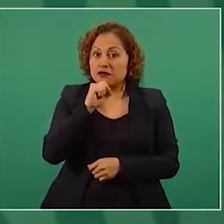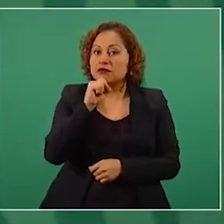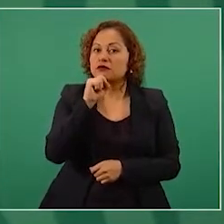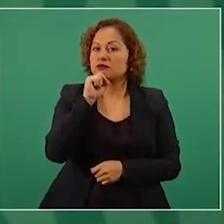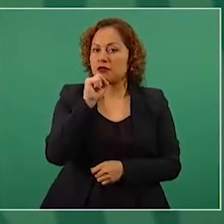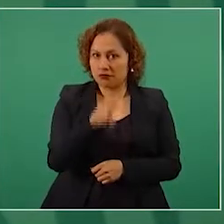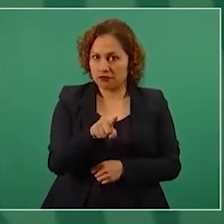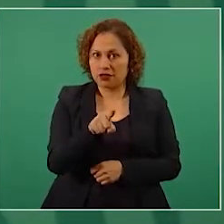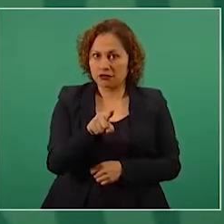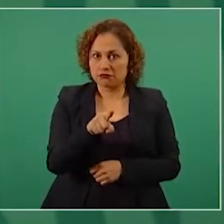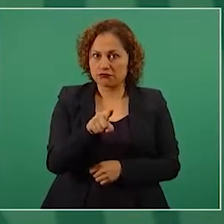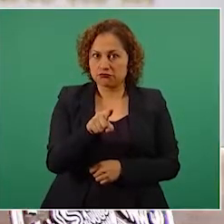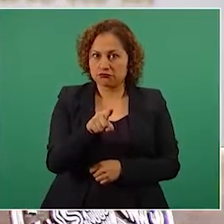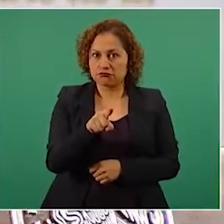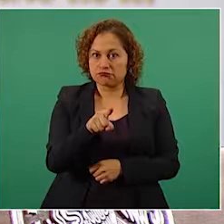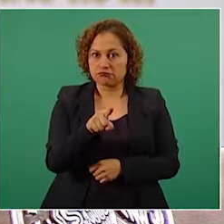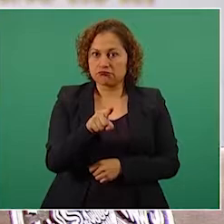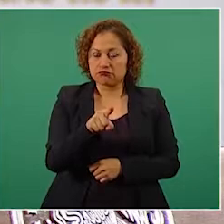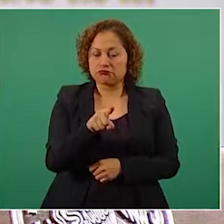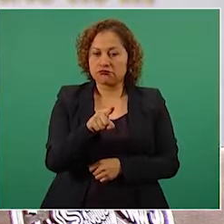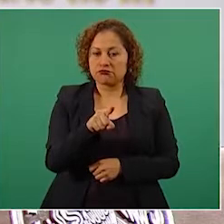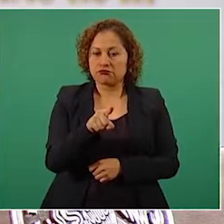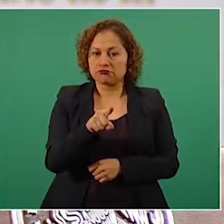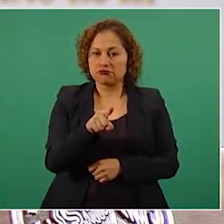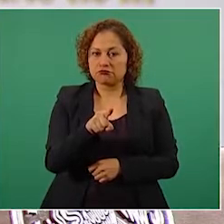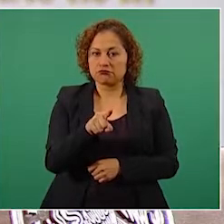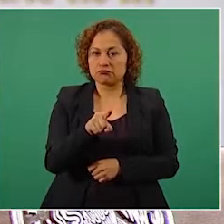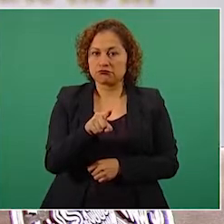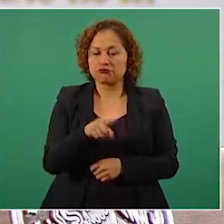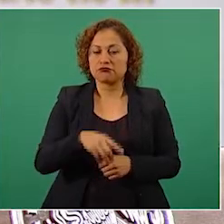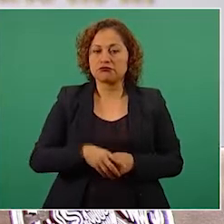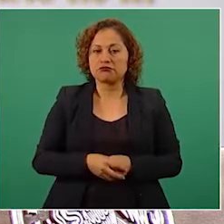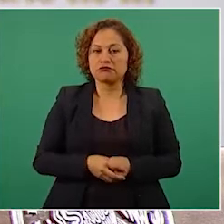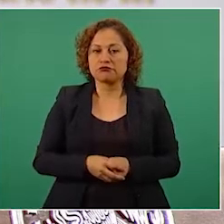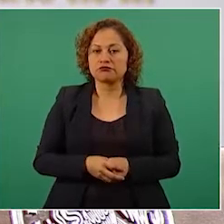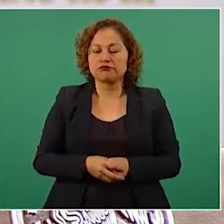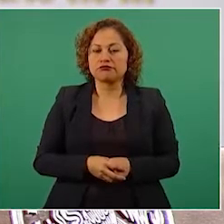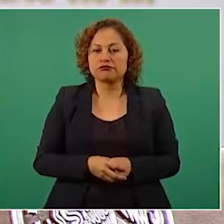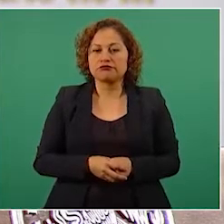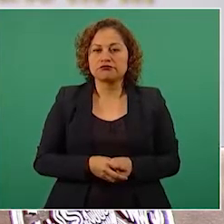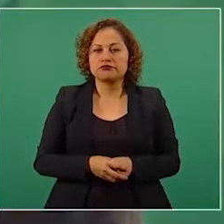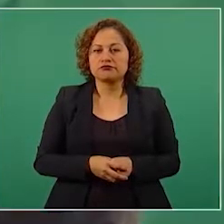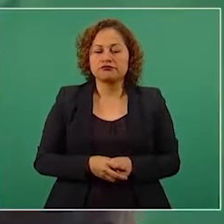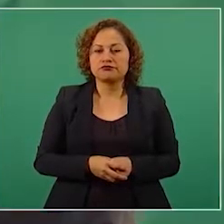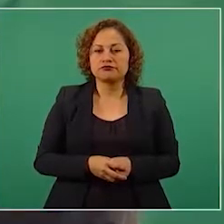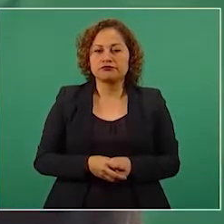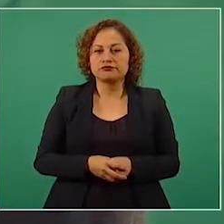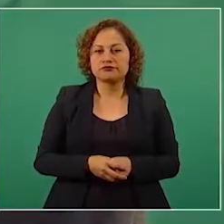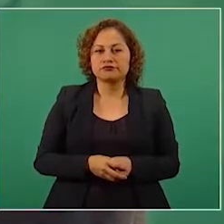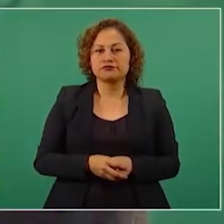el